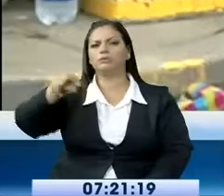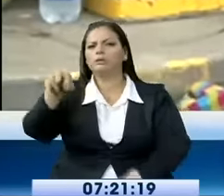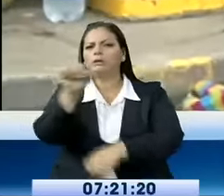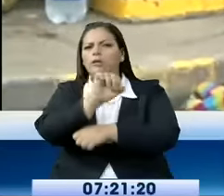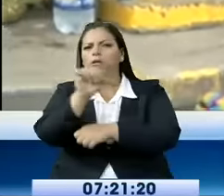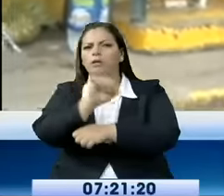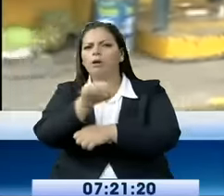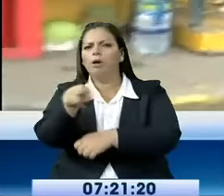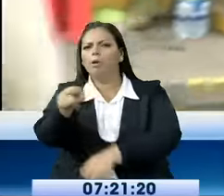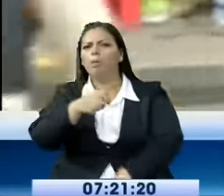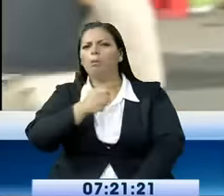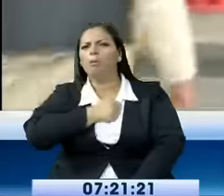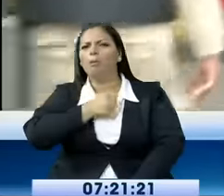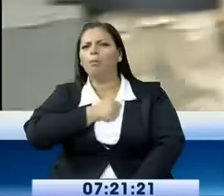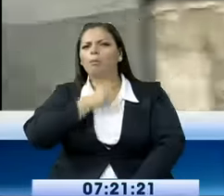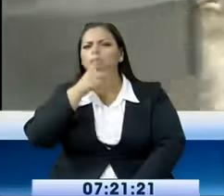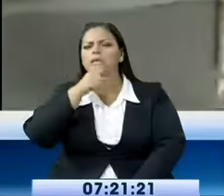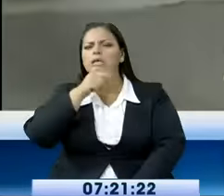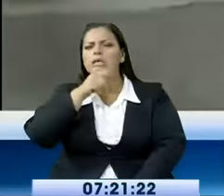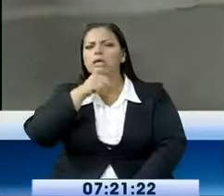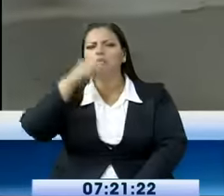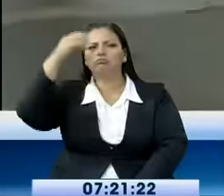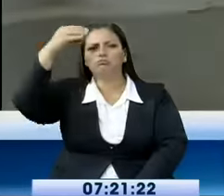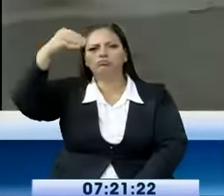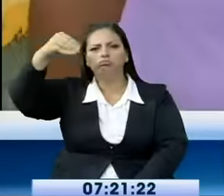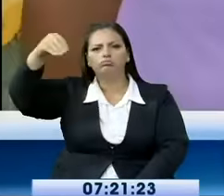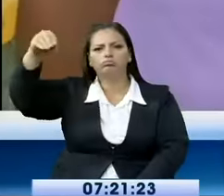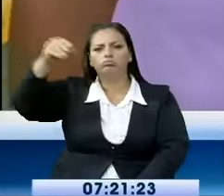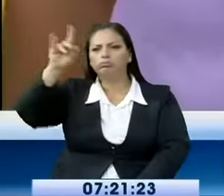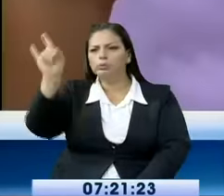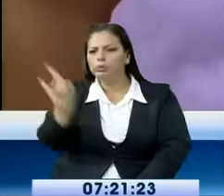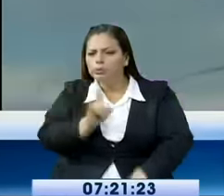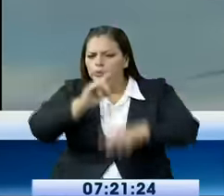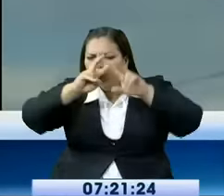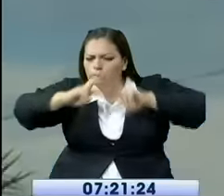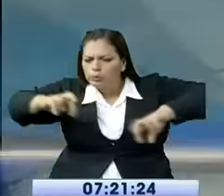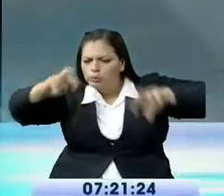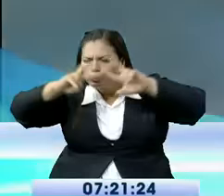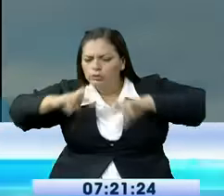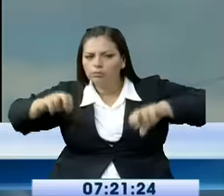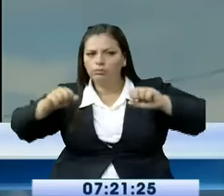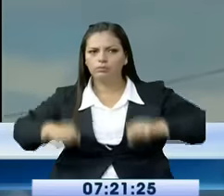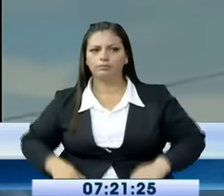quiénes habrían sido los responsables de este hecho delictivo. Por eso que queremos